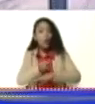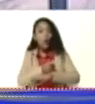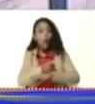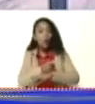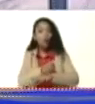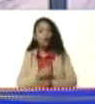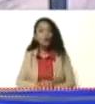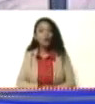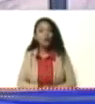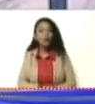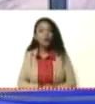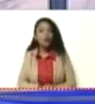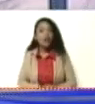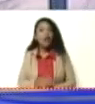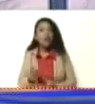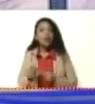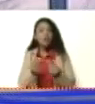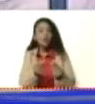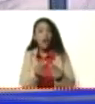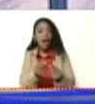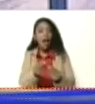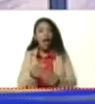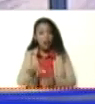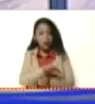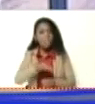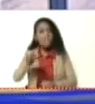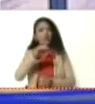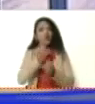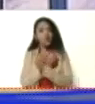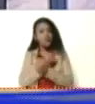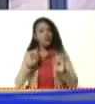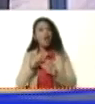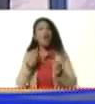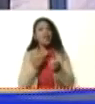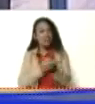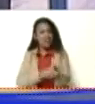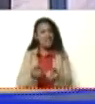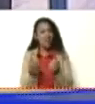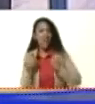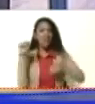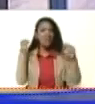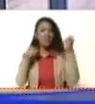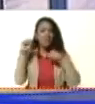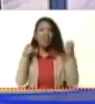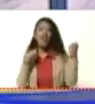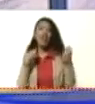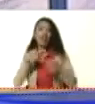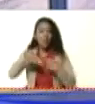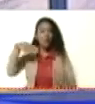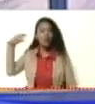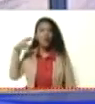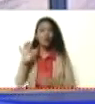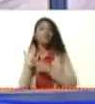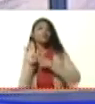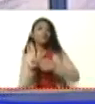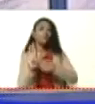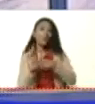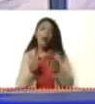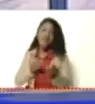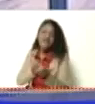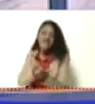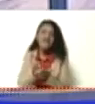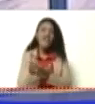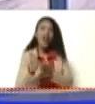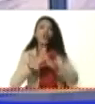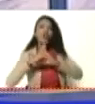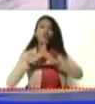Prieto le da fuerza al espíritu independentista, rebelde, revolucionario, representado por el más leal de todos